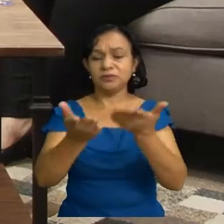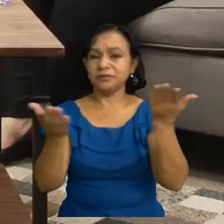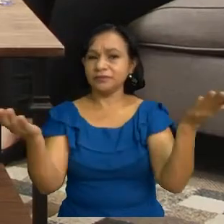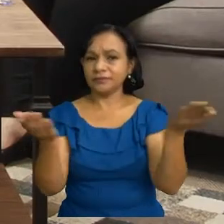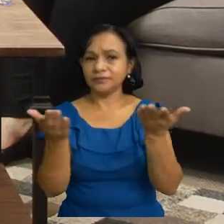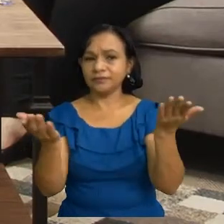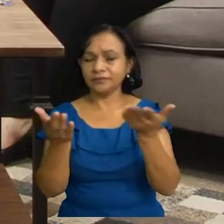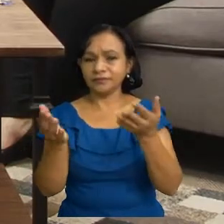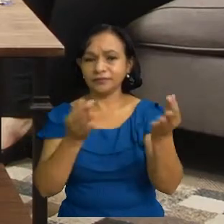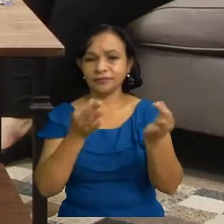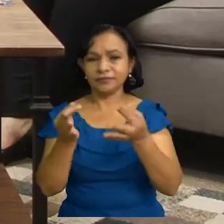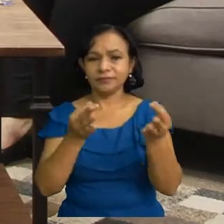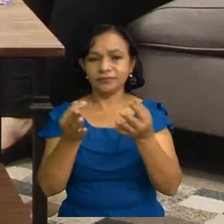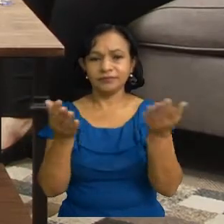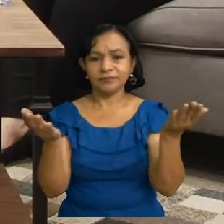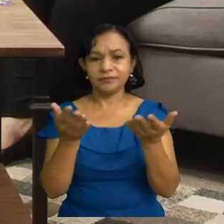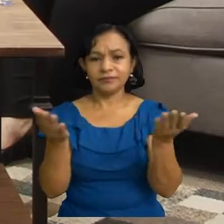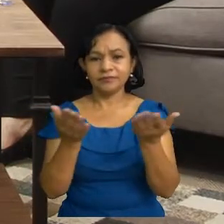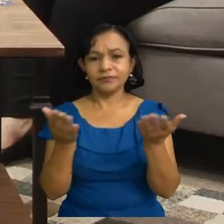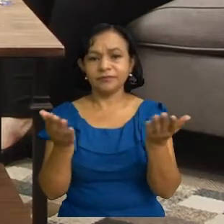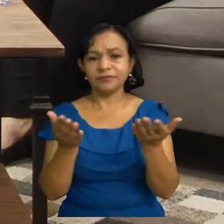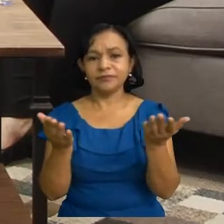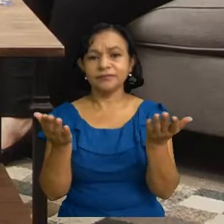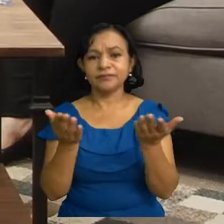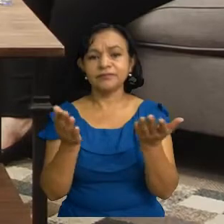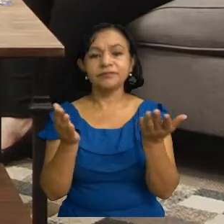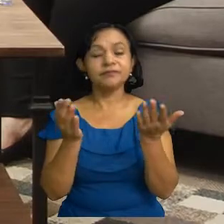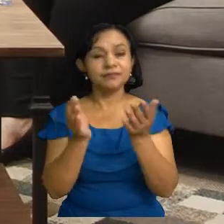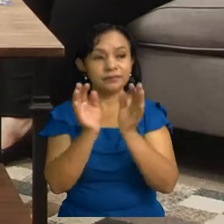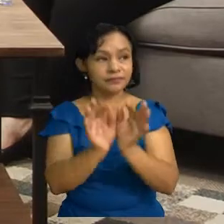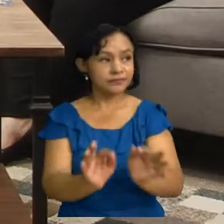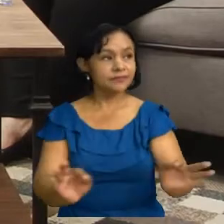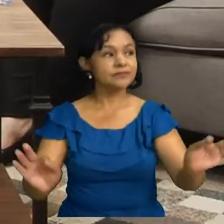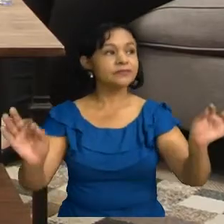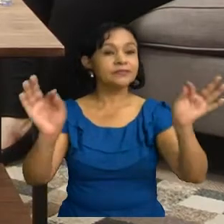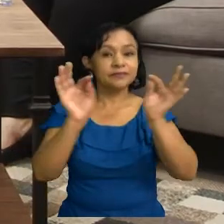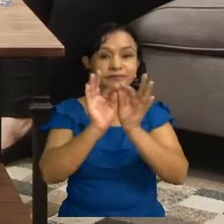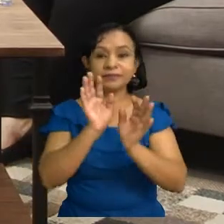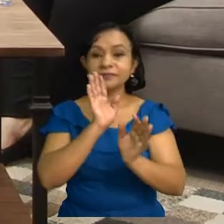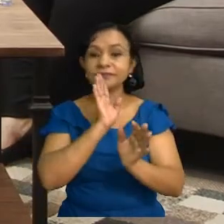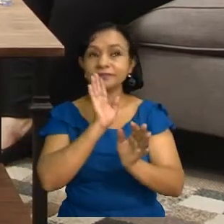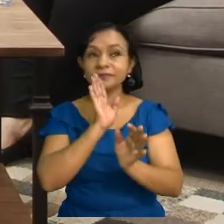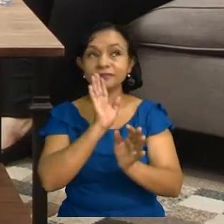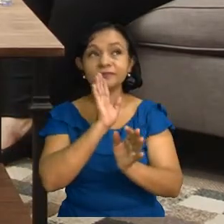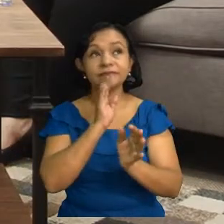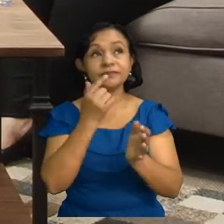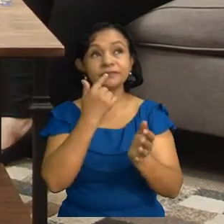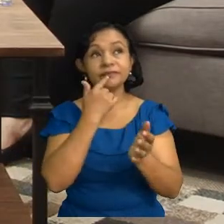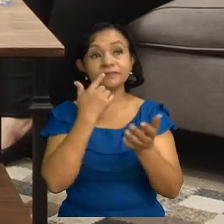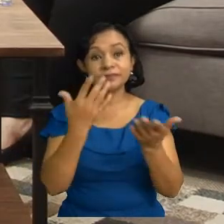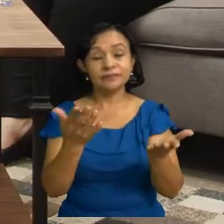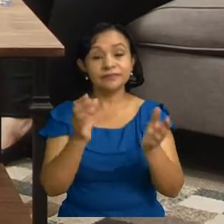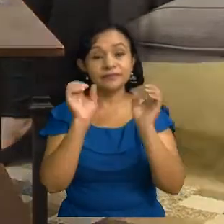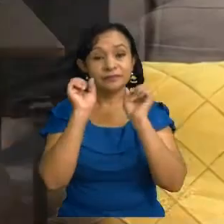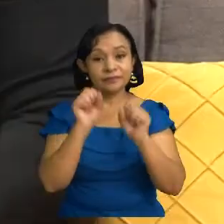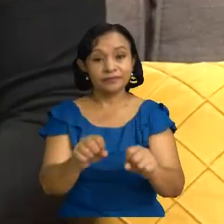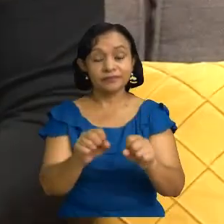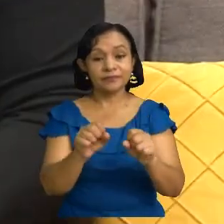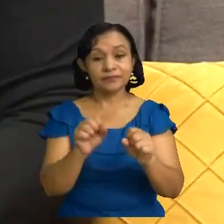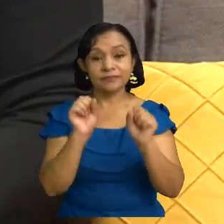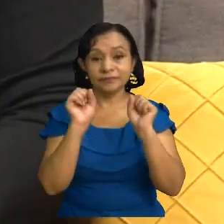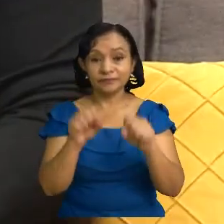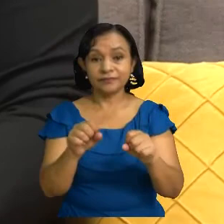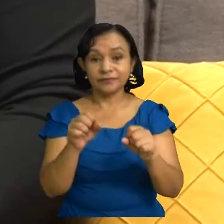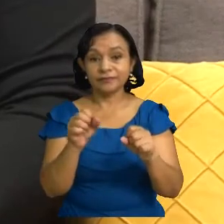marchamos es muy importante hablar de qué podemos ser muy radical pero